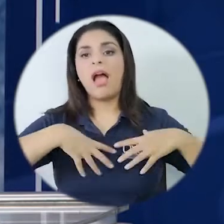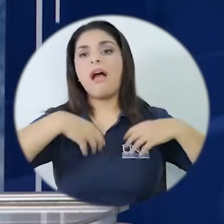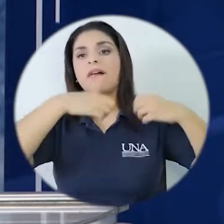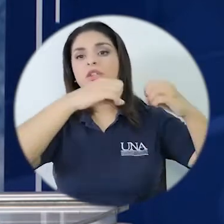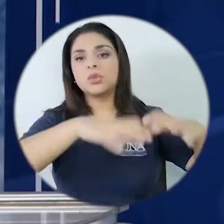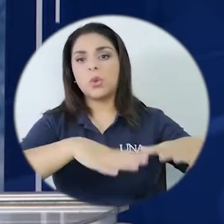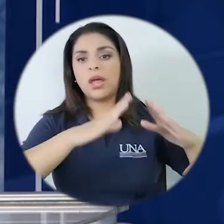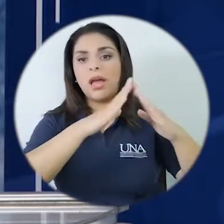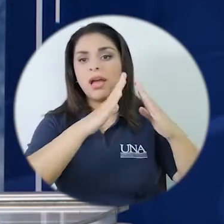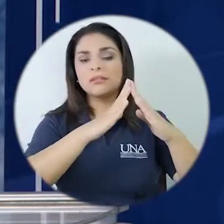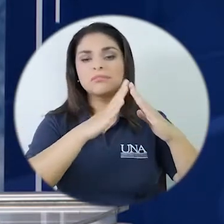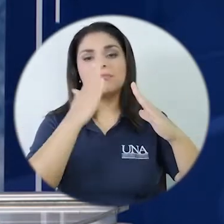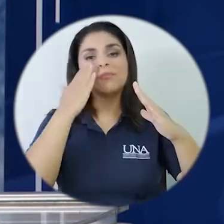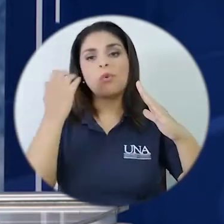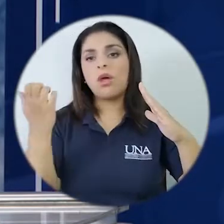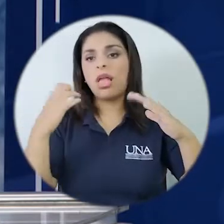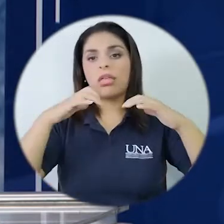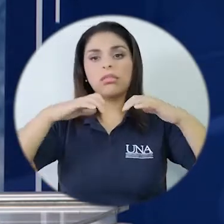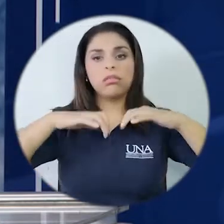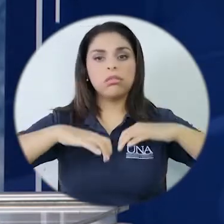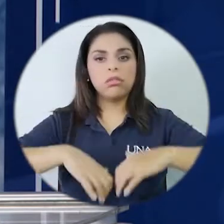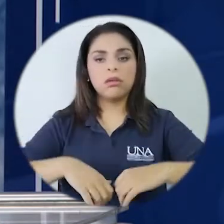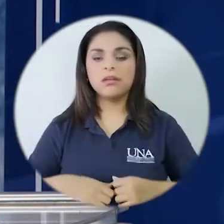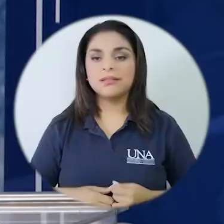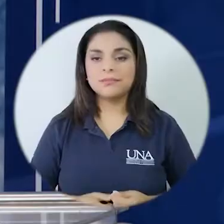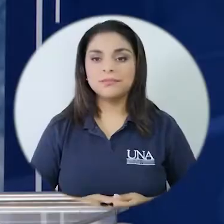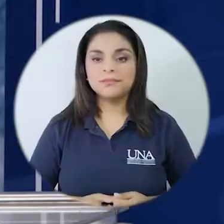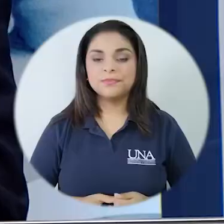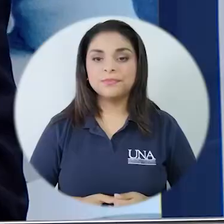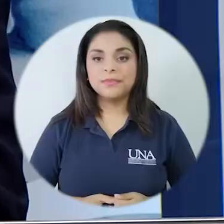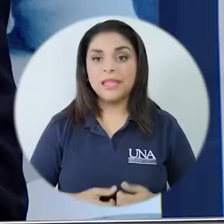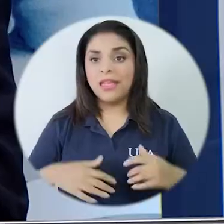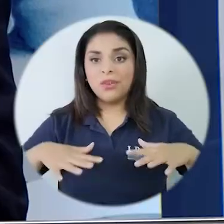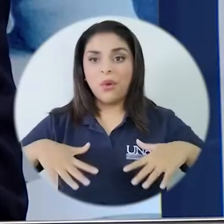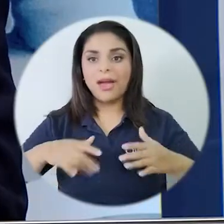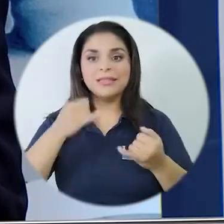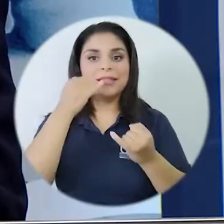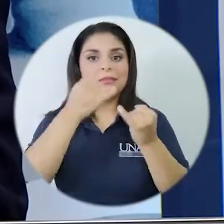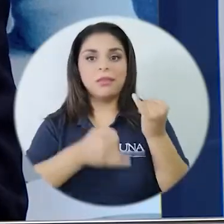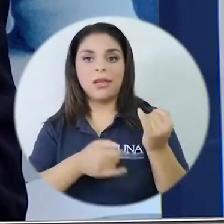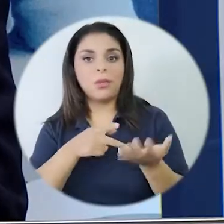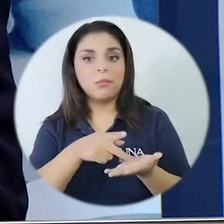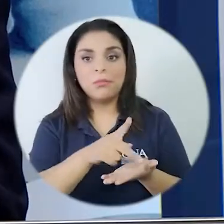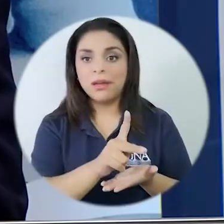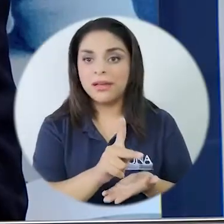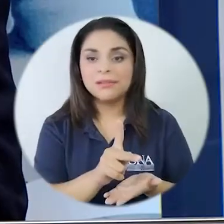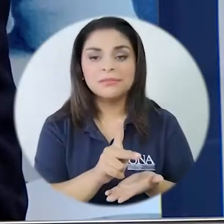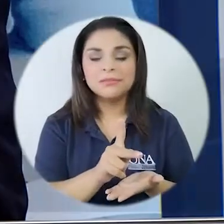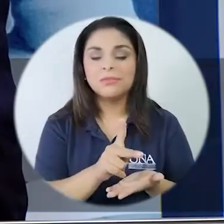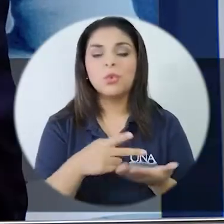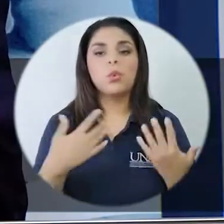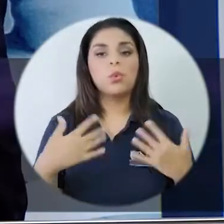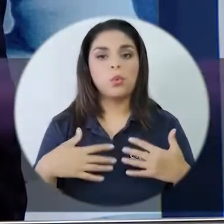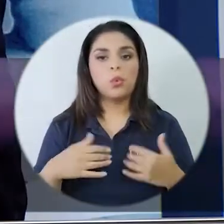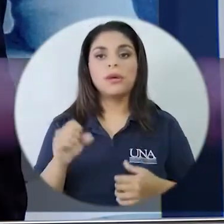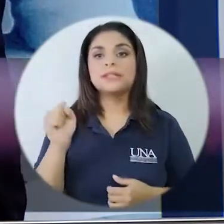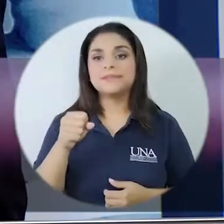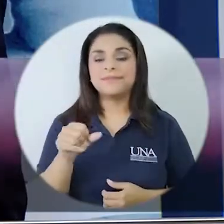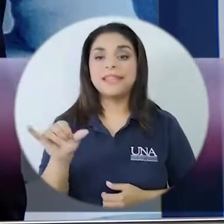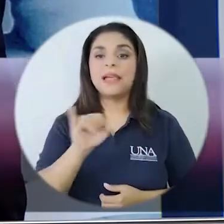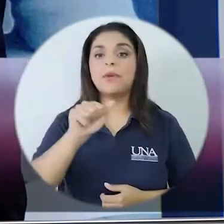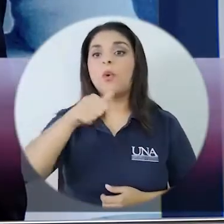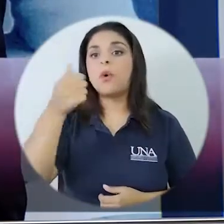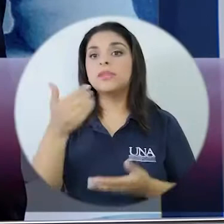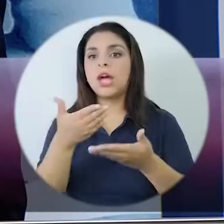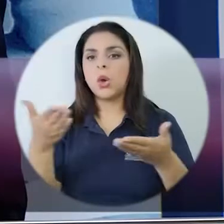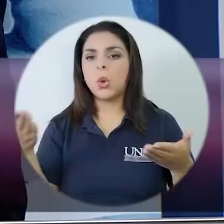pagar. Sí, correcto. Y eso conlleva a otro factor importante, ¿verdad?, que es el deterioro social, que tal vez